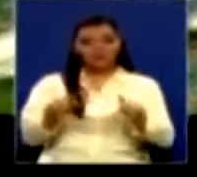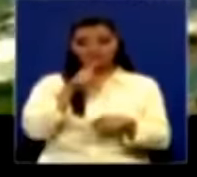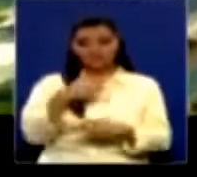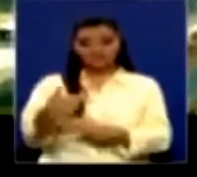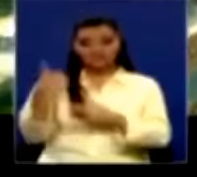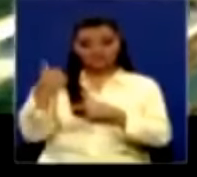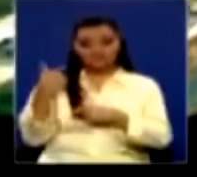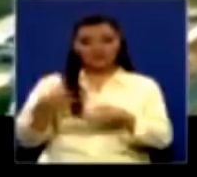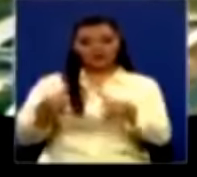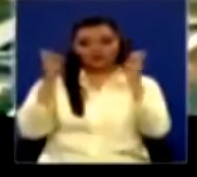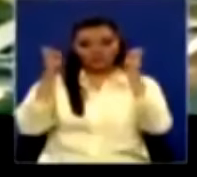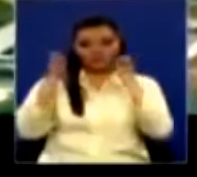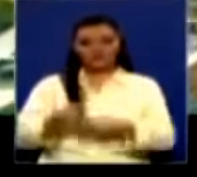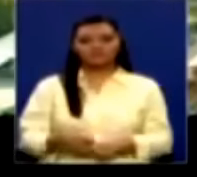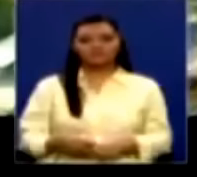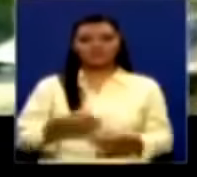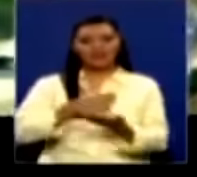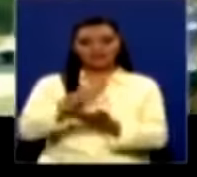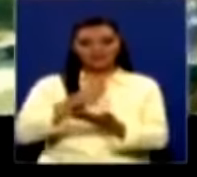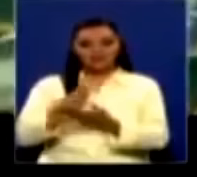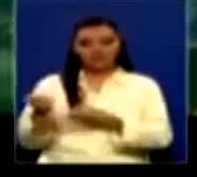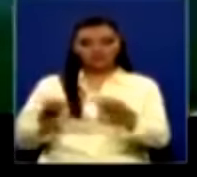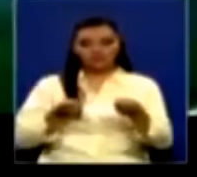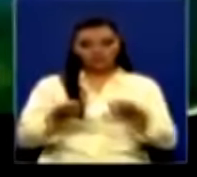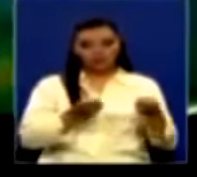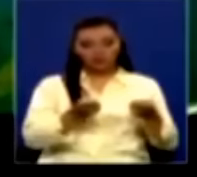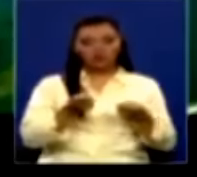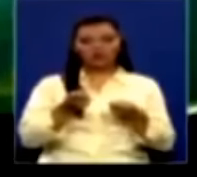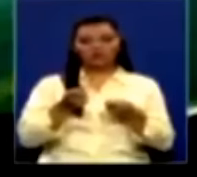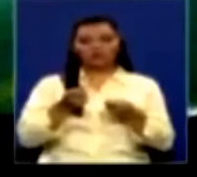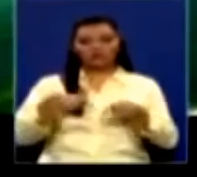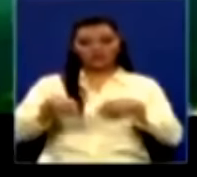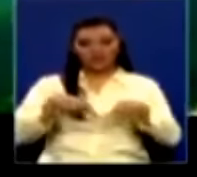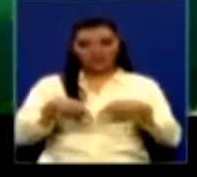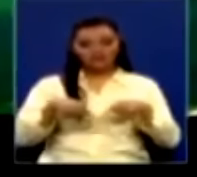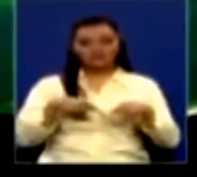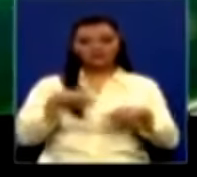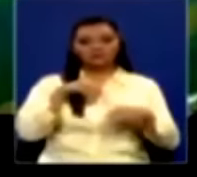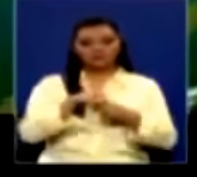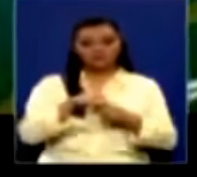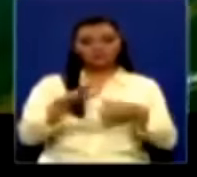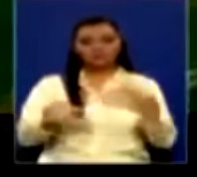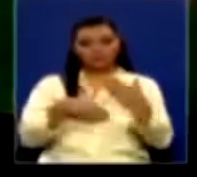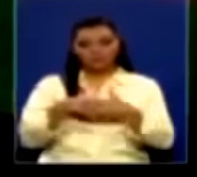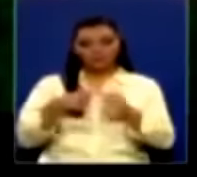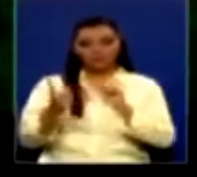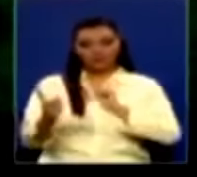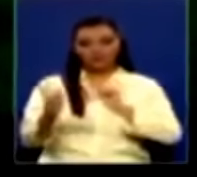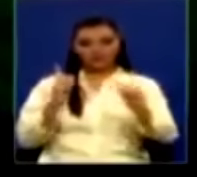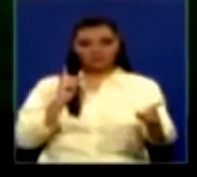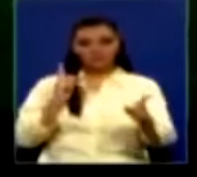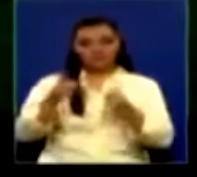de una superautopista, ¿no? Accesos controlados, distribuidores de tránsito, parterre central, carriles de ida, carriles